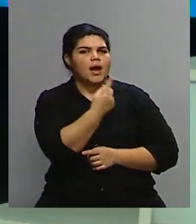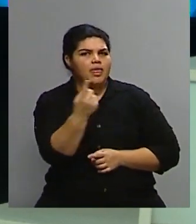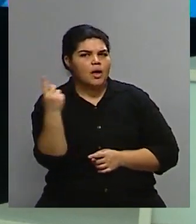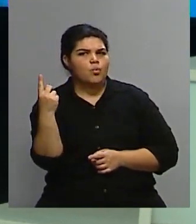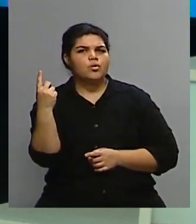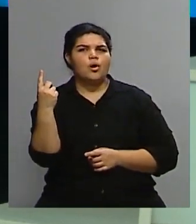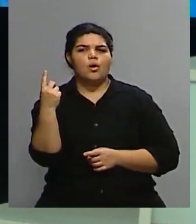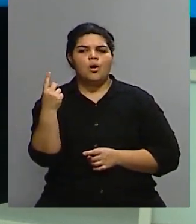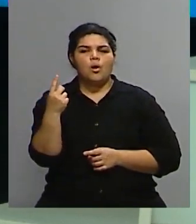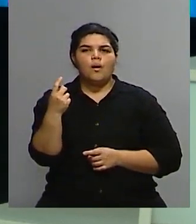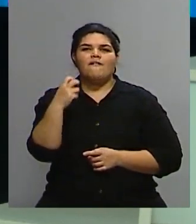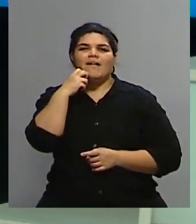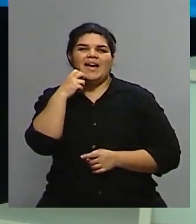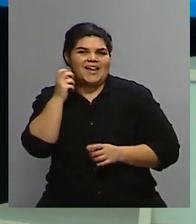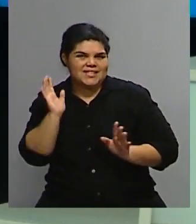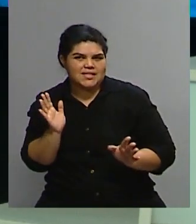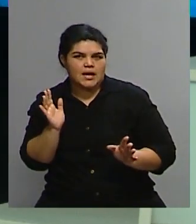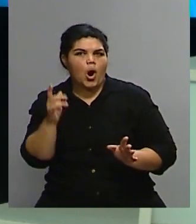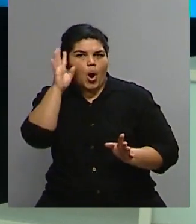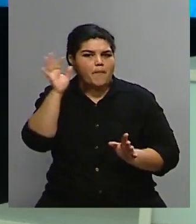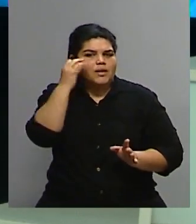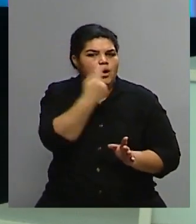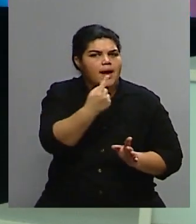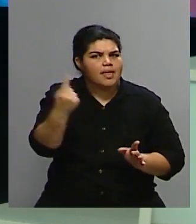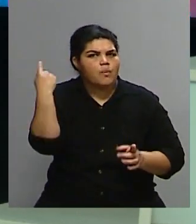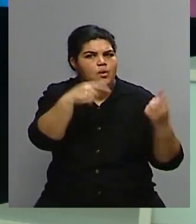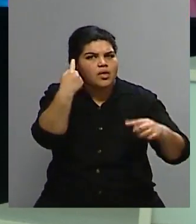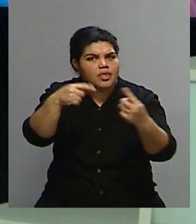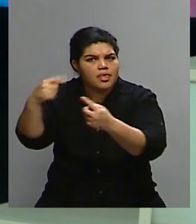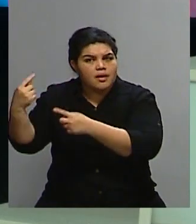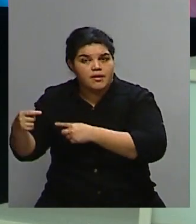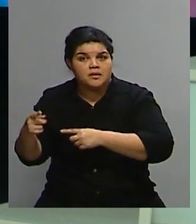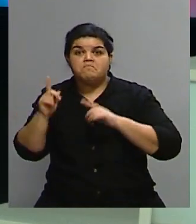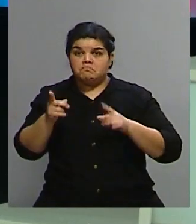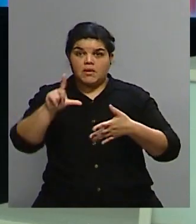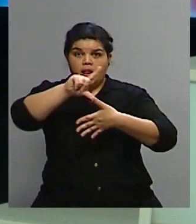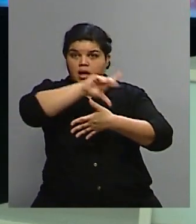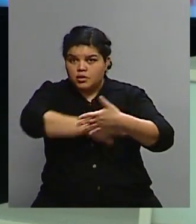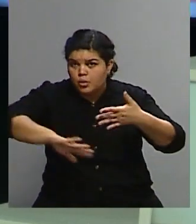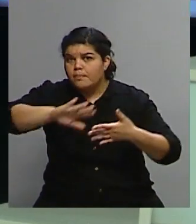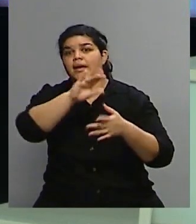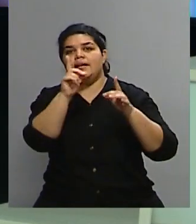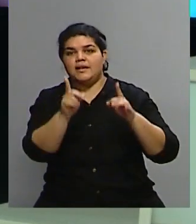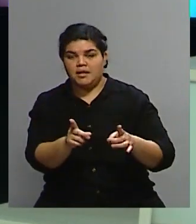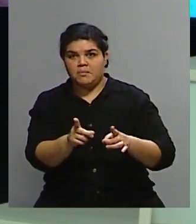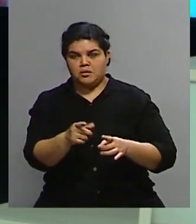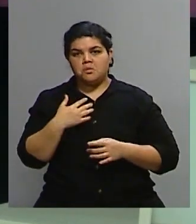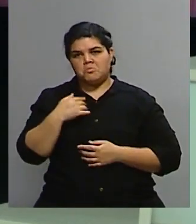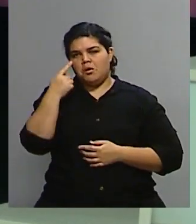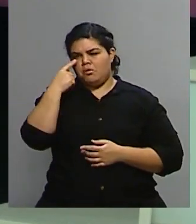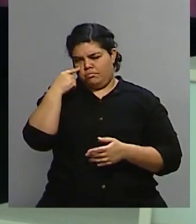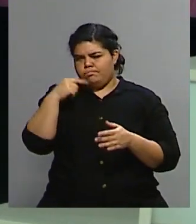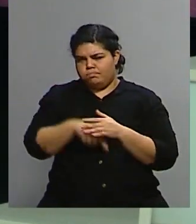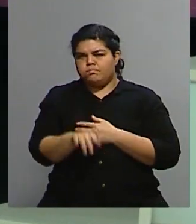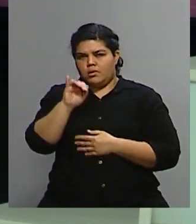decías que la solución que tal vez hoy para Latinoamérica y para los argentinos en particular, digo con conocimiento de causa, la solución para los